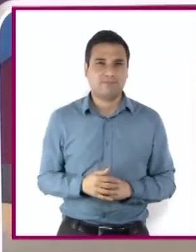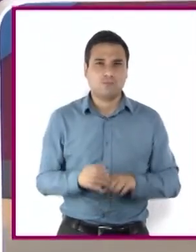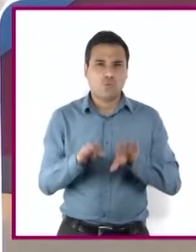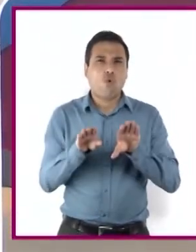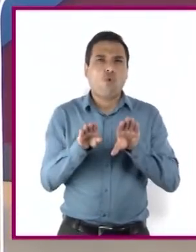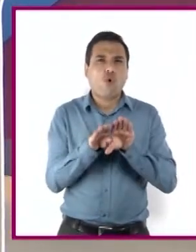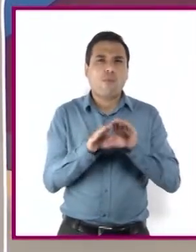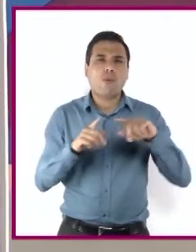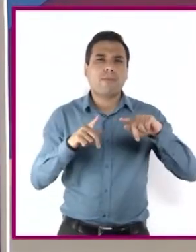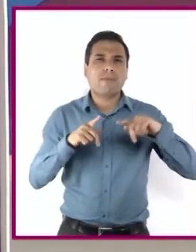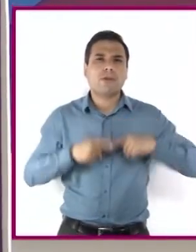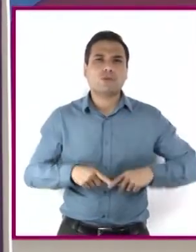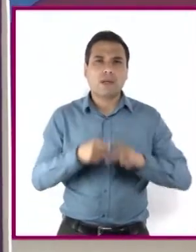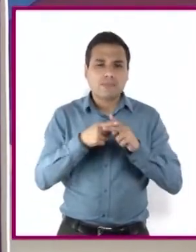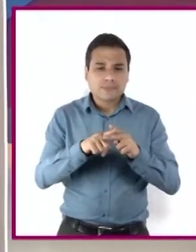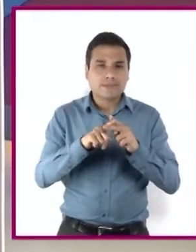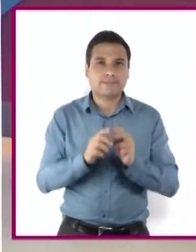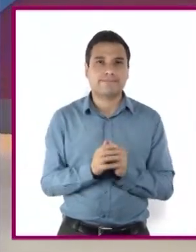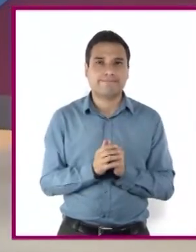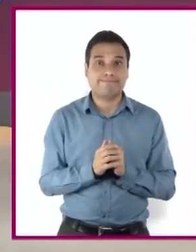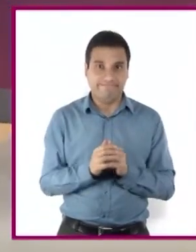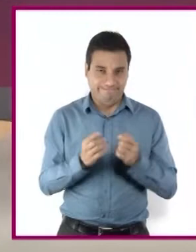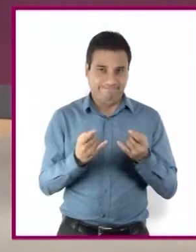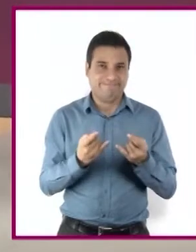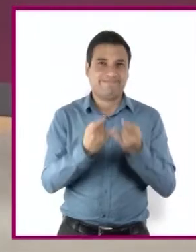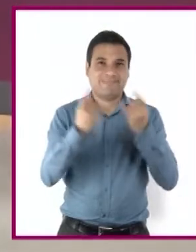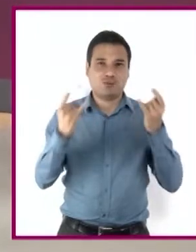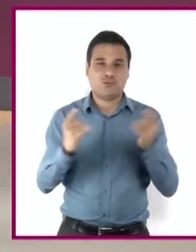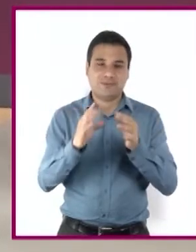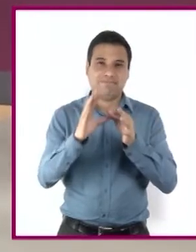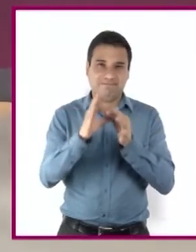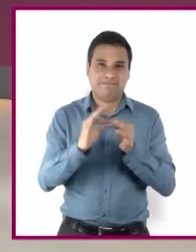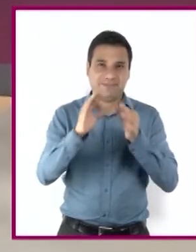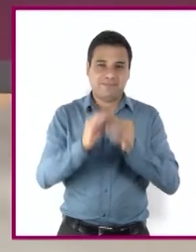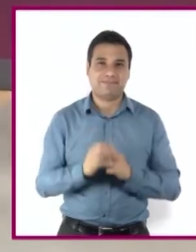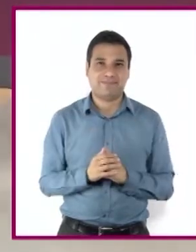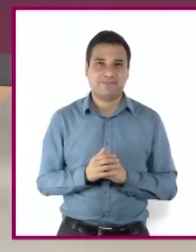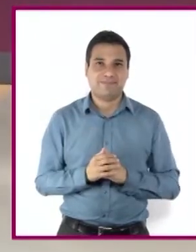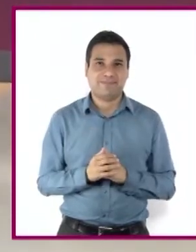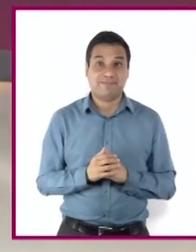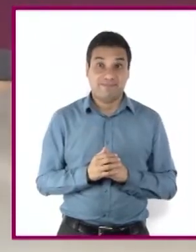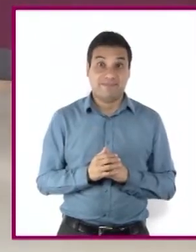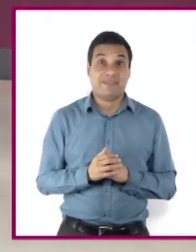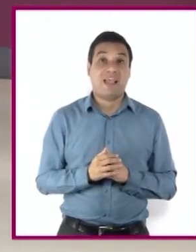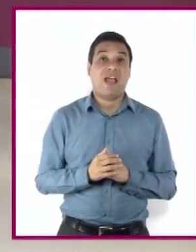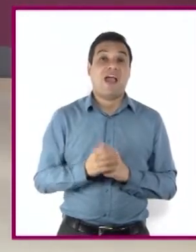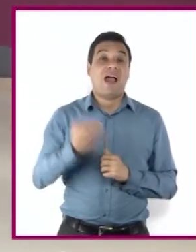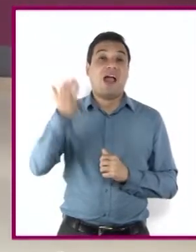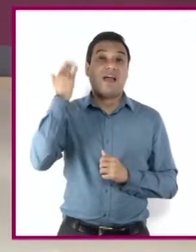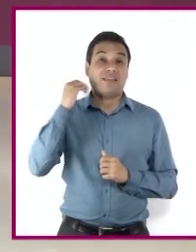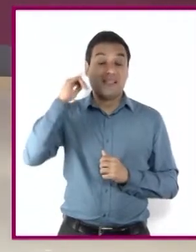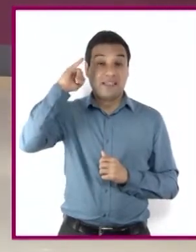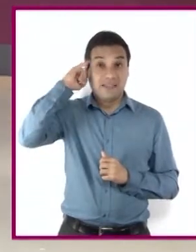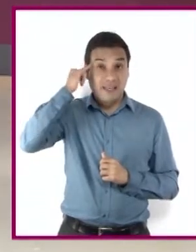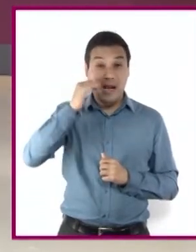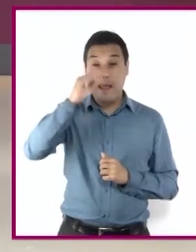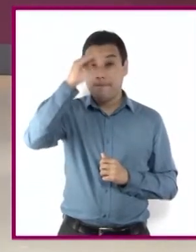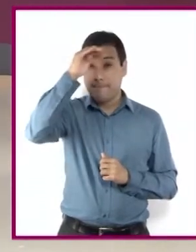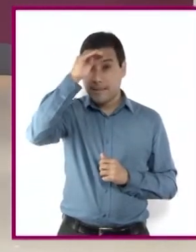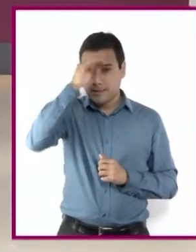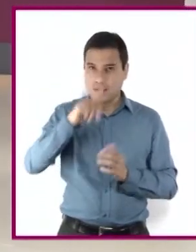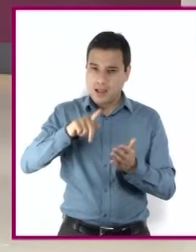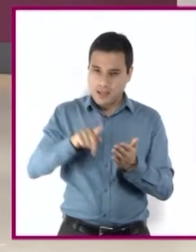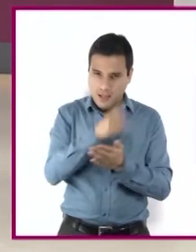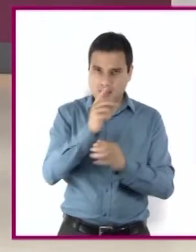la humanidad, la cual, para los indígenas prehispánicos, tuvo 5 intentos representados en 5 épocas